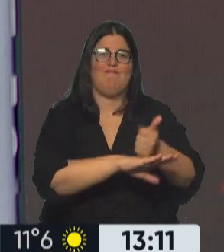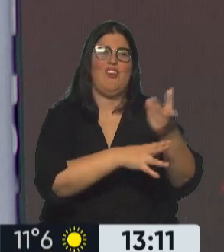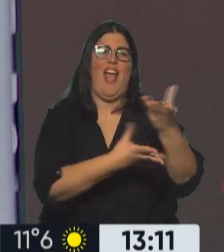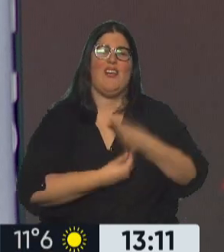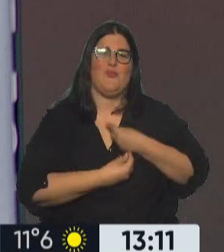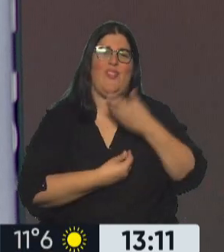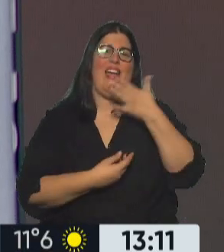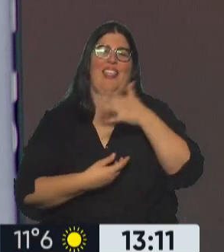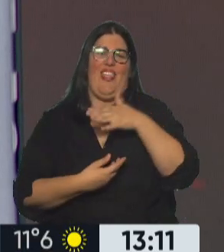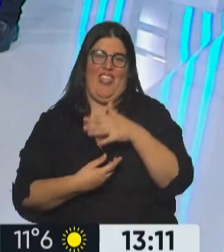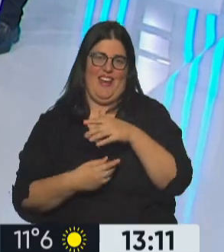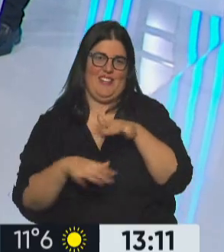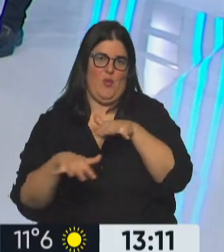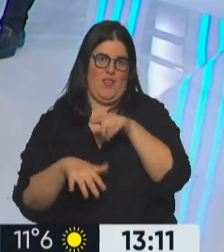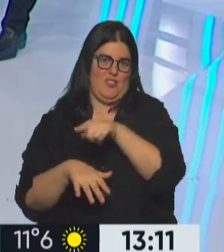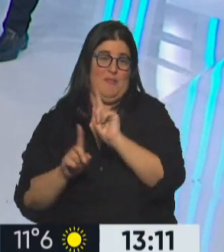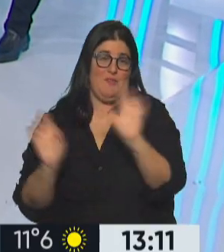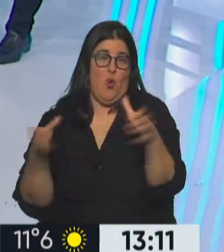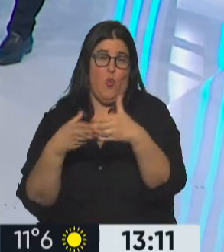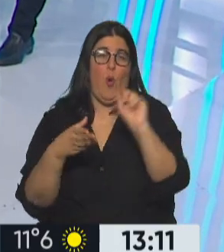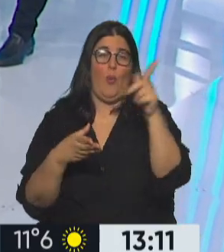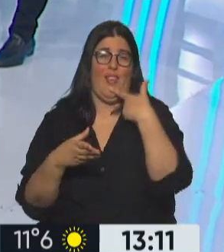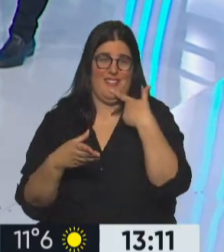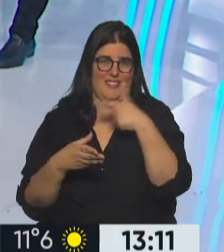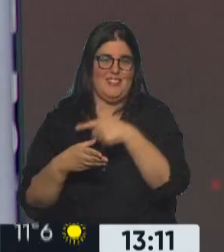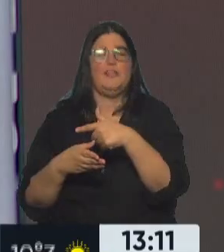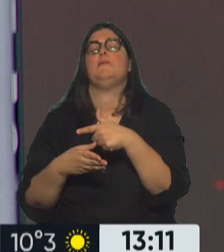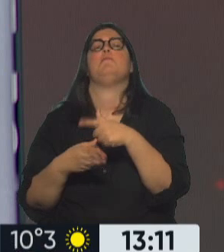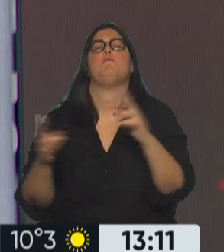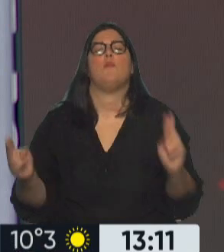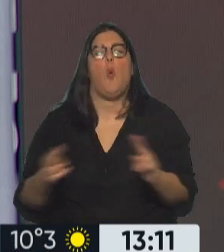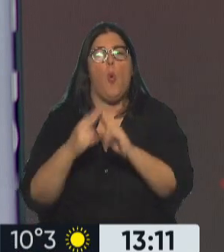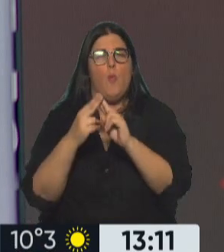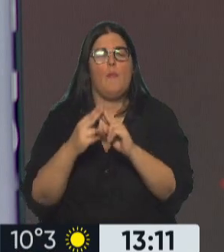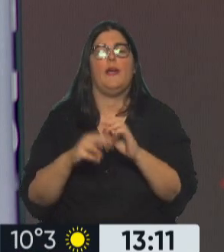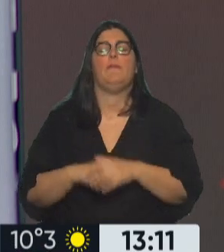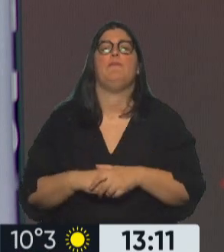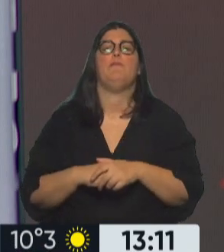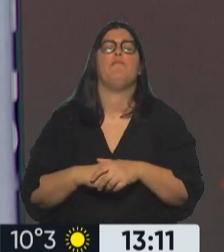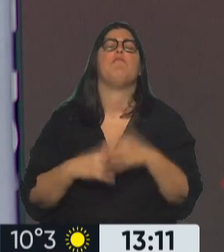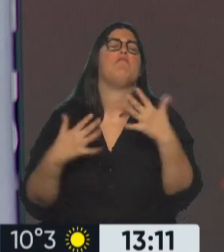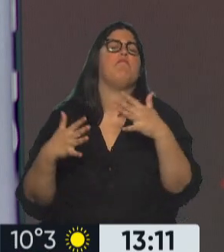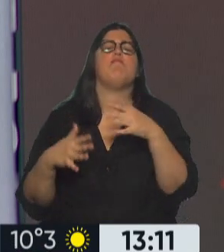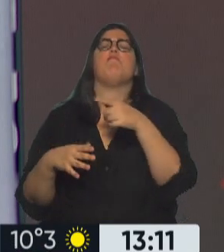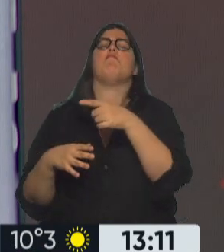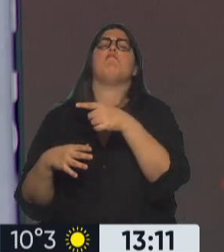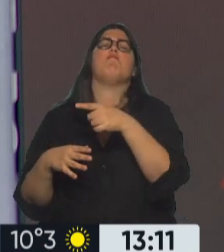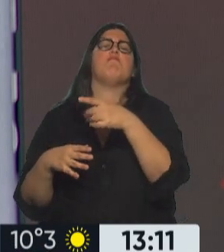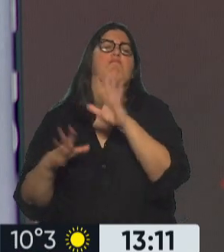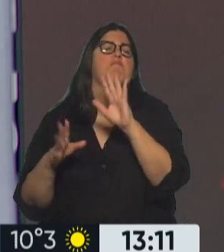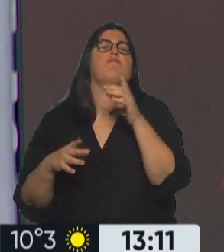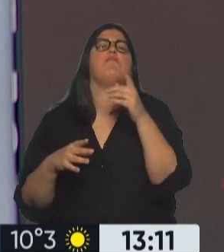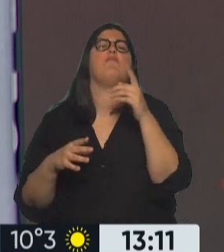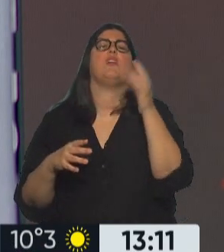justamente este grupo BRICS, esta cumbre, pero más allá de estar hablando de lo que ha sucedido